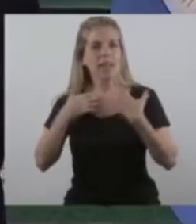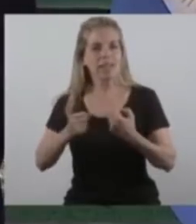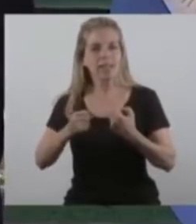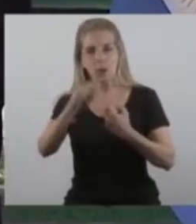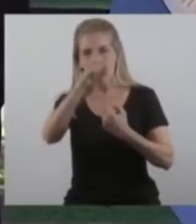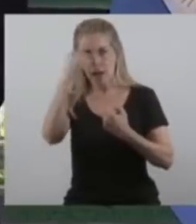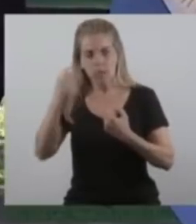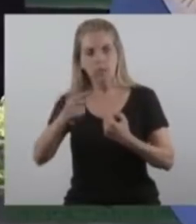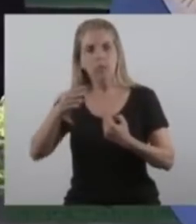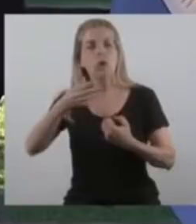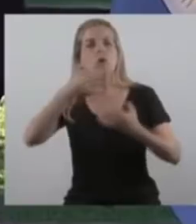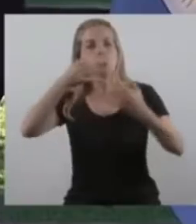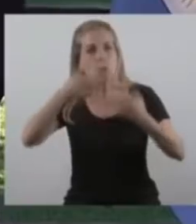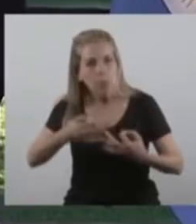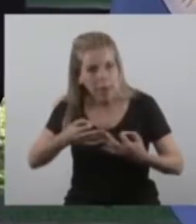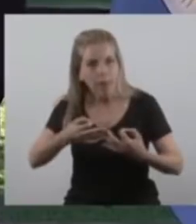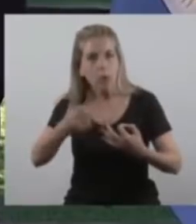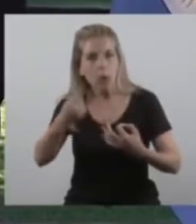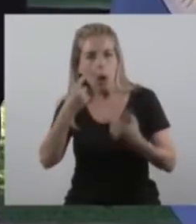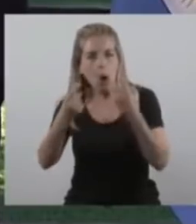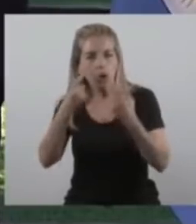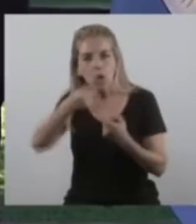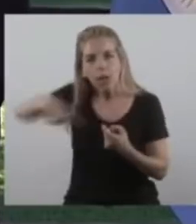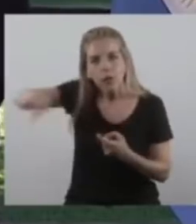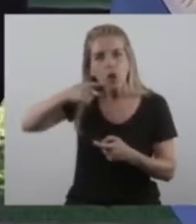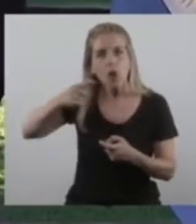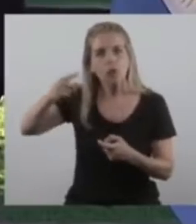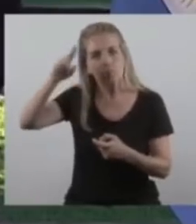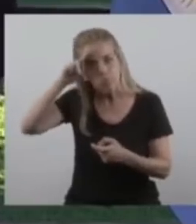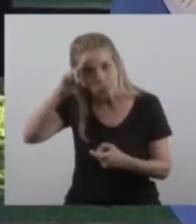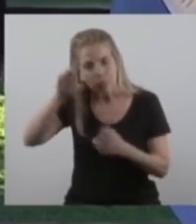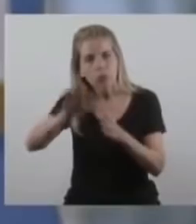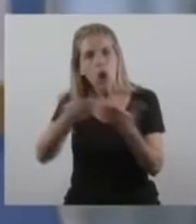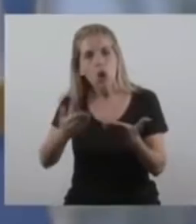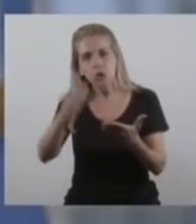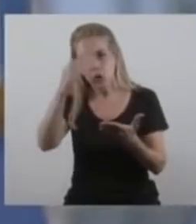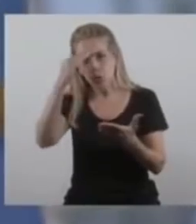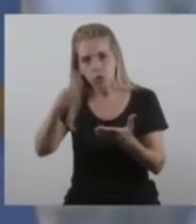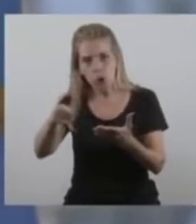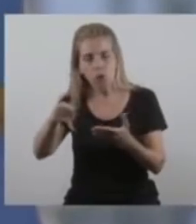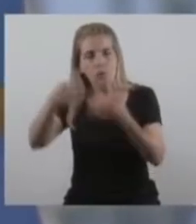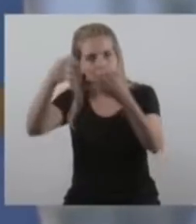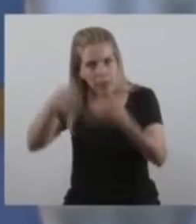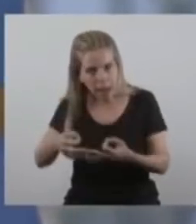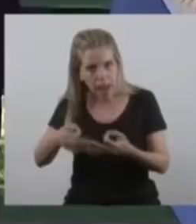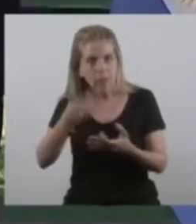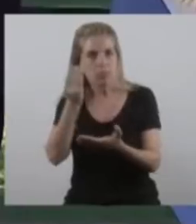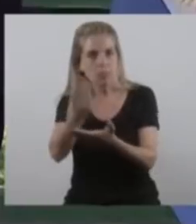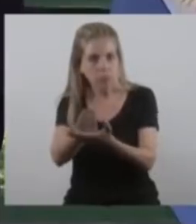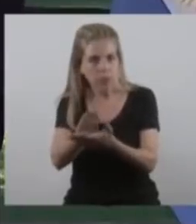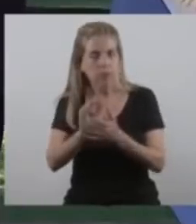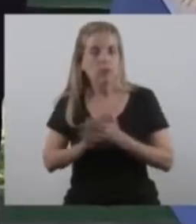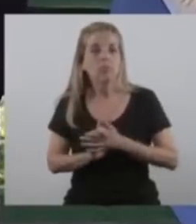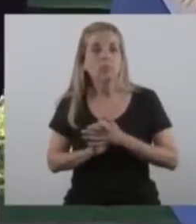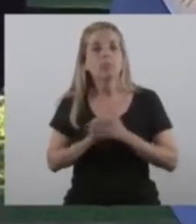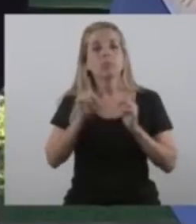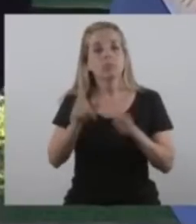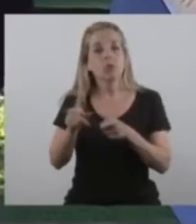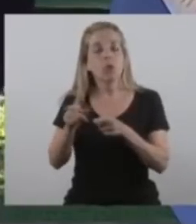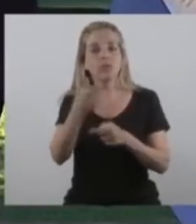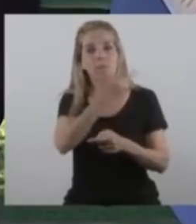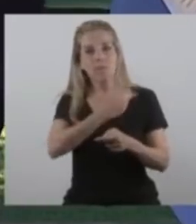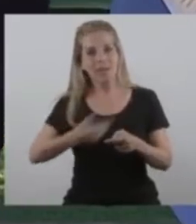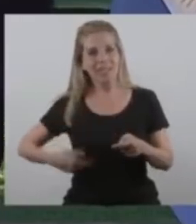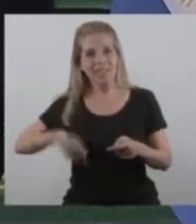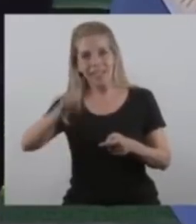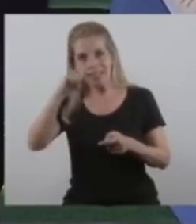y haciendo cumplir la Constitución de la Nación Argentina en cuanto de ella dependa. Leo al señor presidente de la Nación